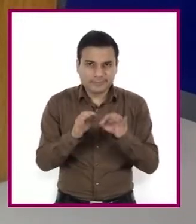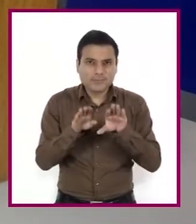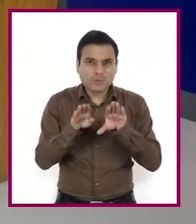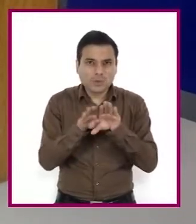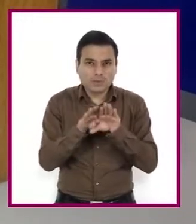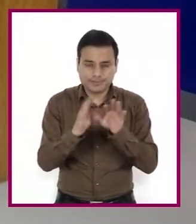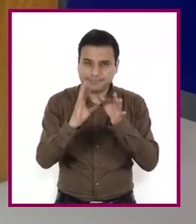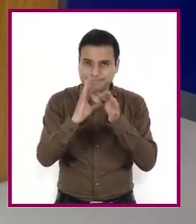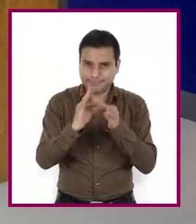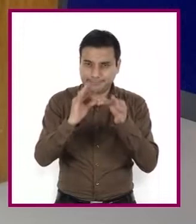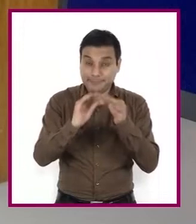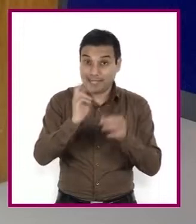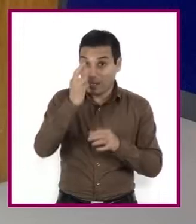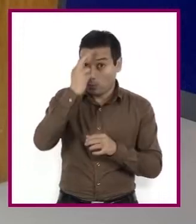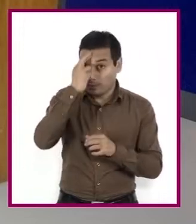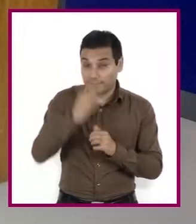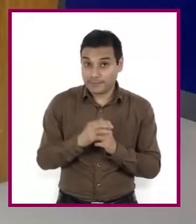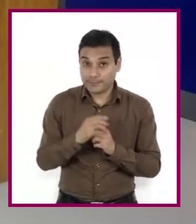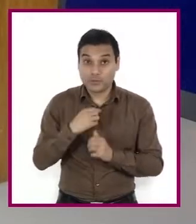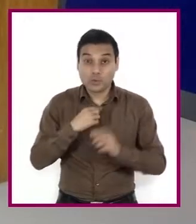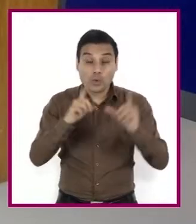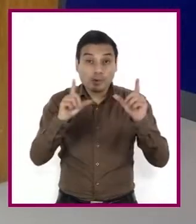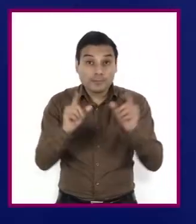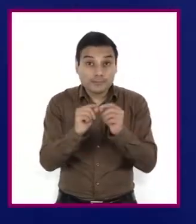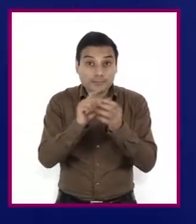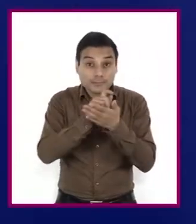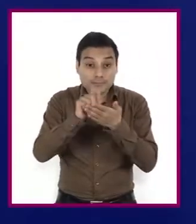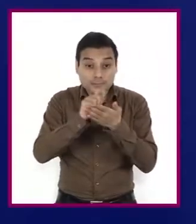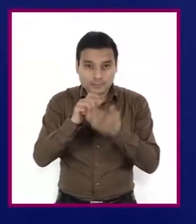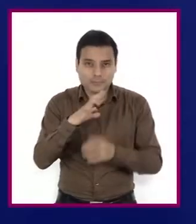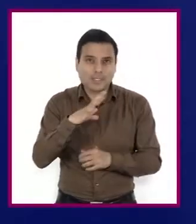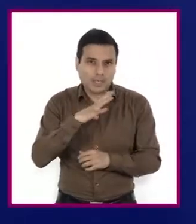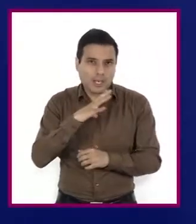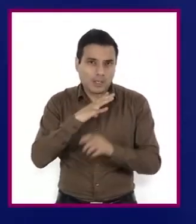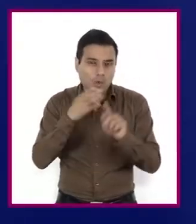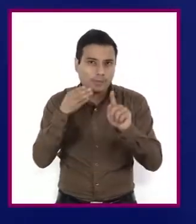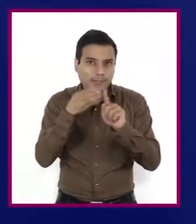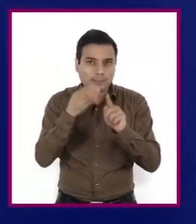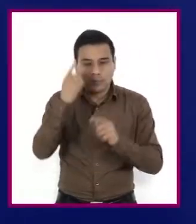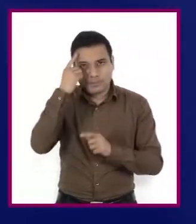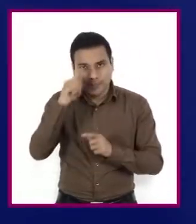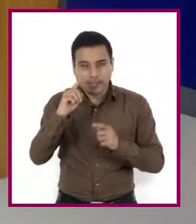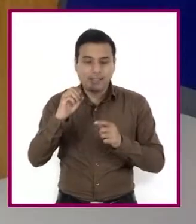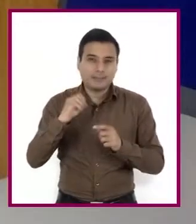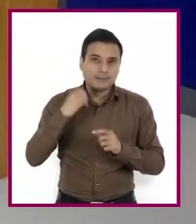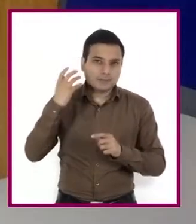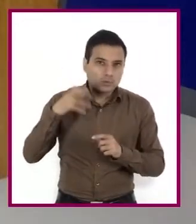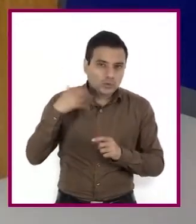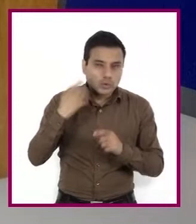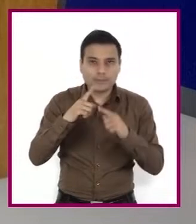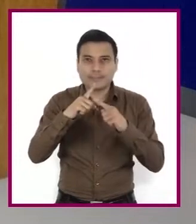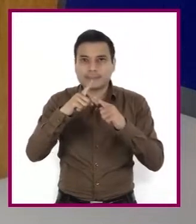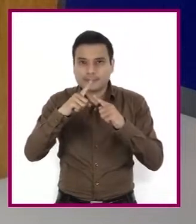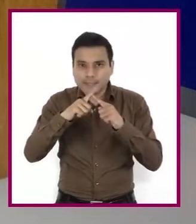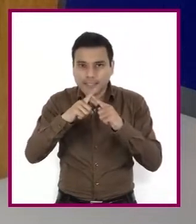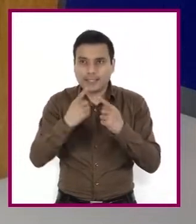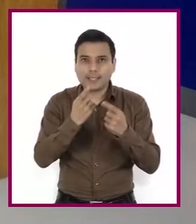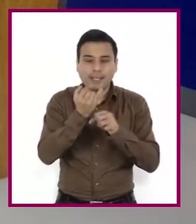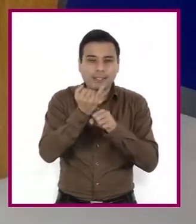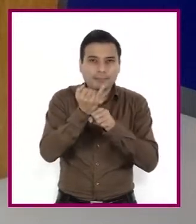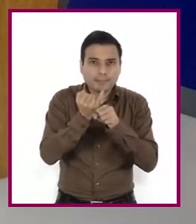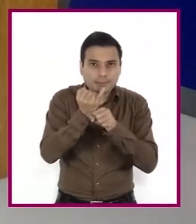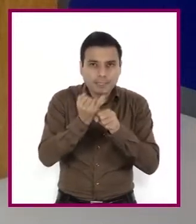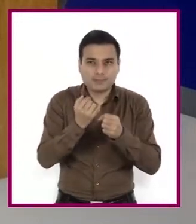de recordar que los hacemos con una finalidad. Por ejemplo, para una exposición, una tarea escolar, una